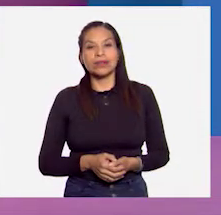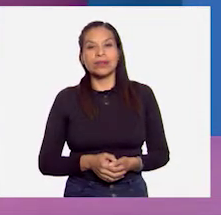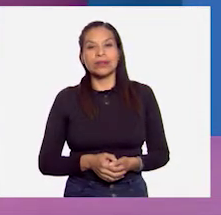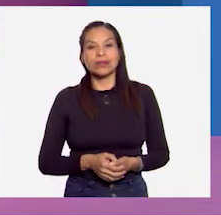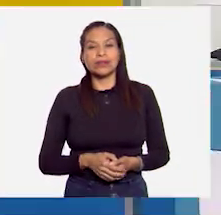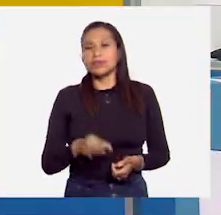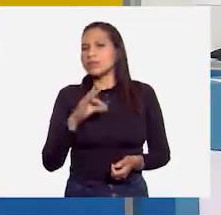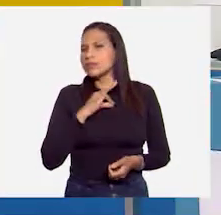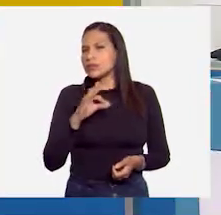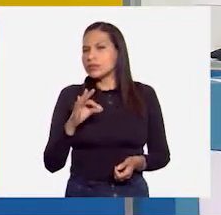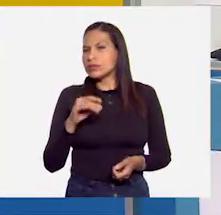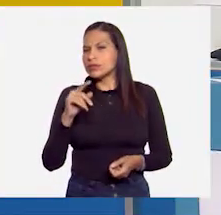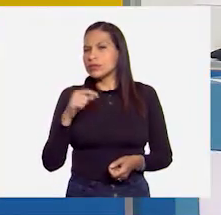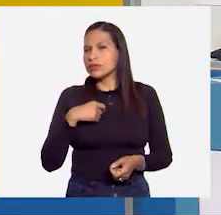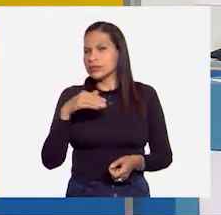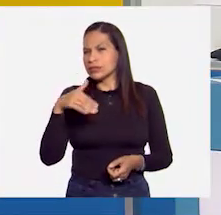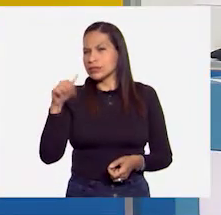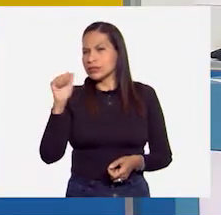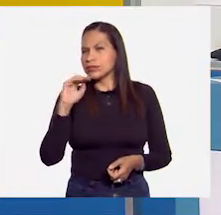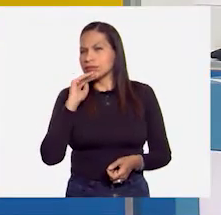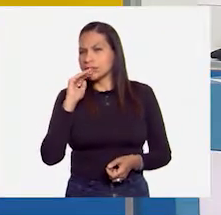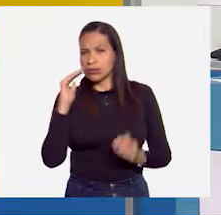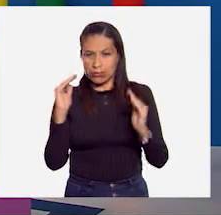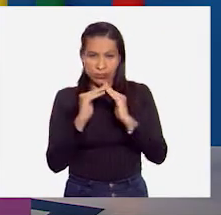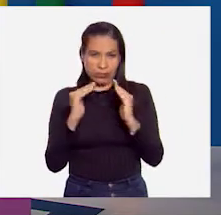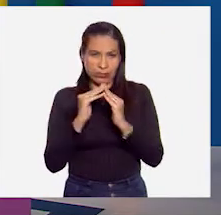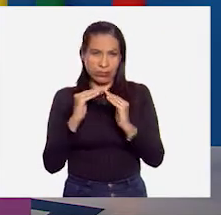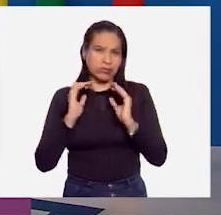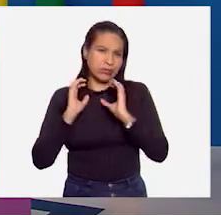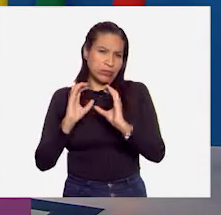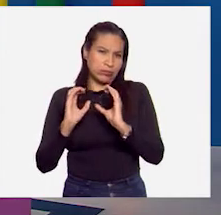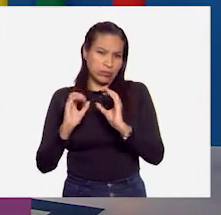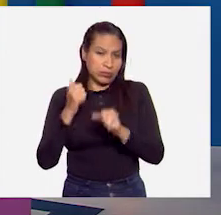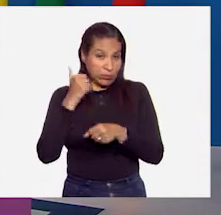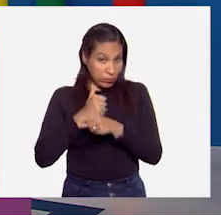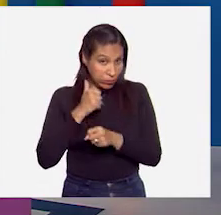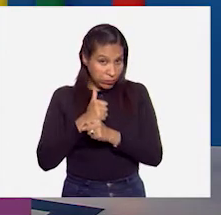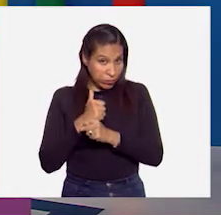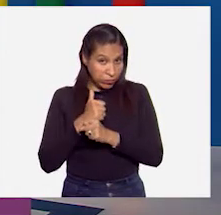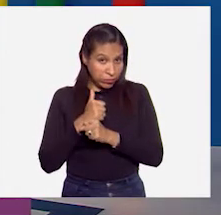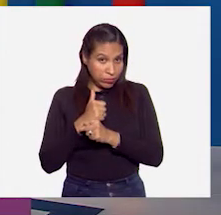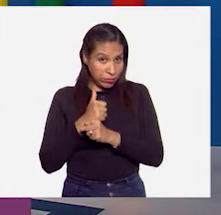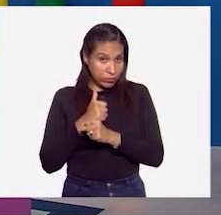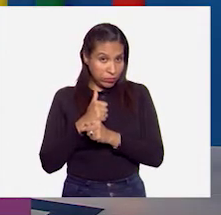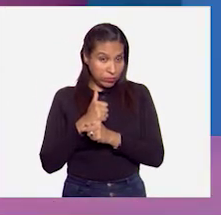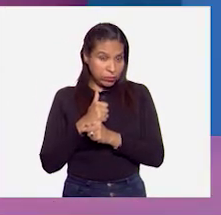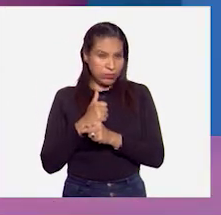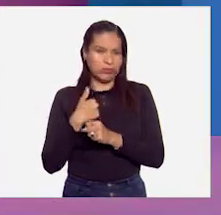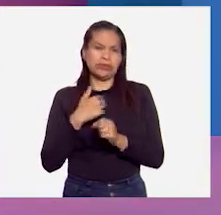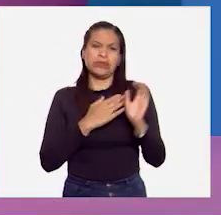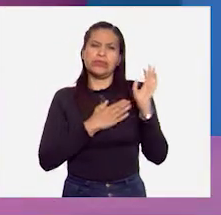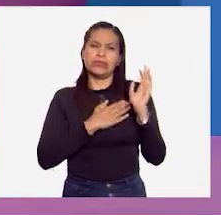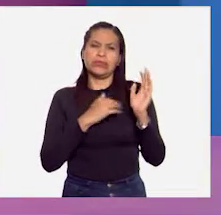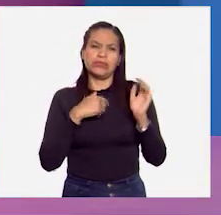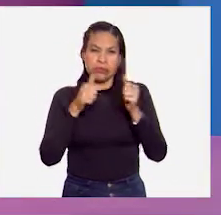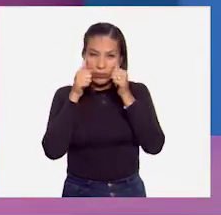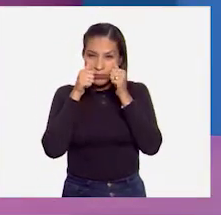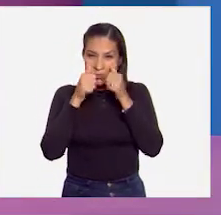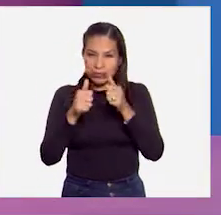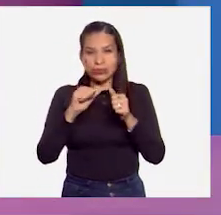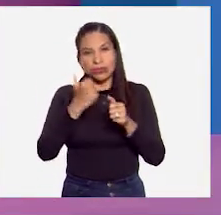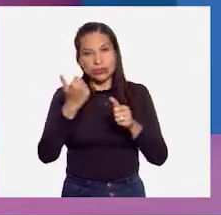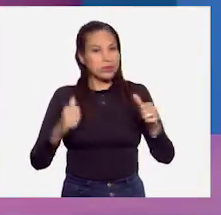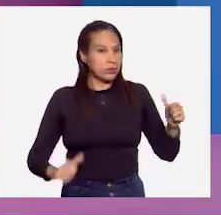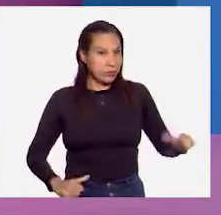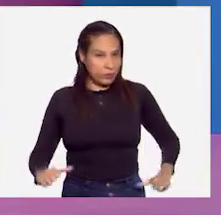¿Me podría retirar con mi mamá a casita para cuidar a mis abuelitos? Les prometo que estaré al pendiente de las